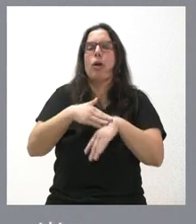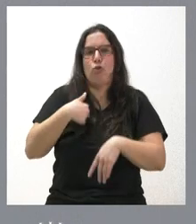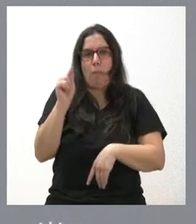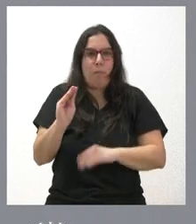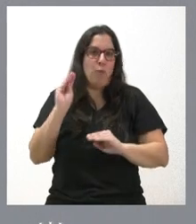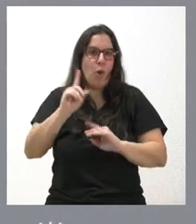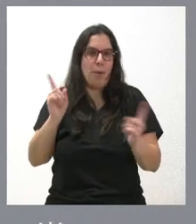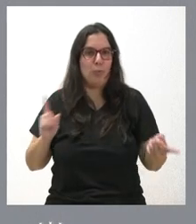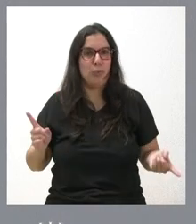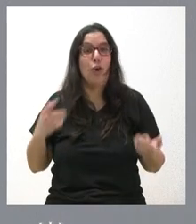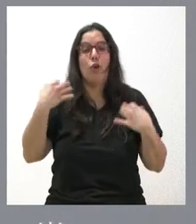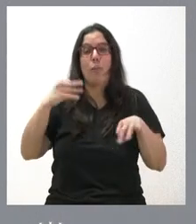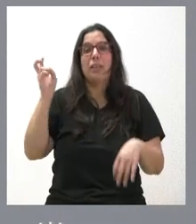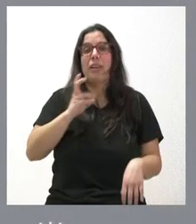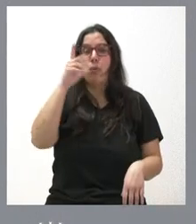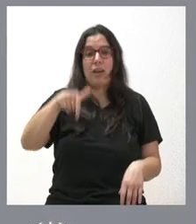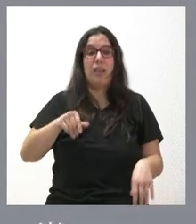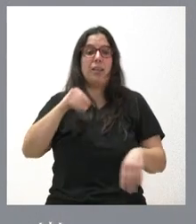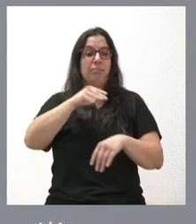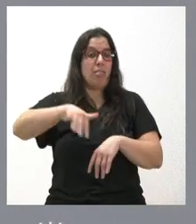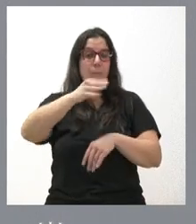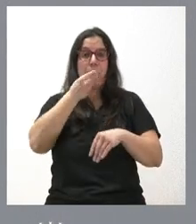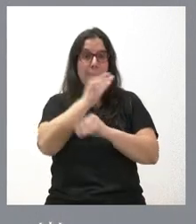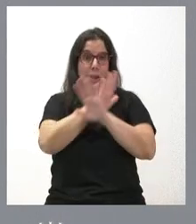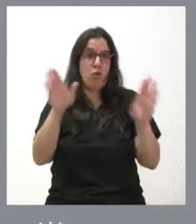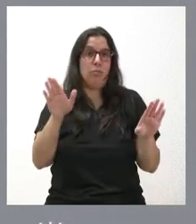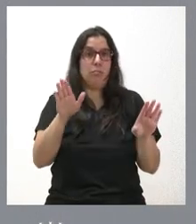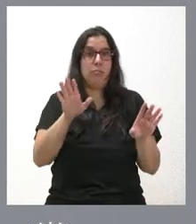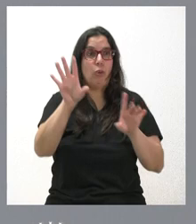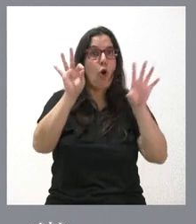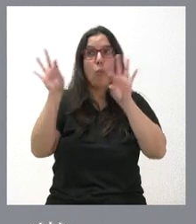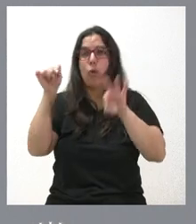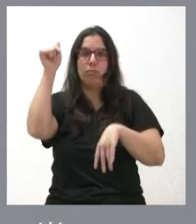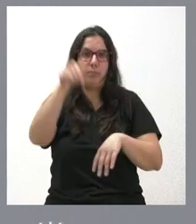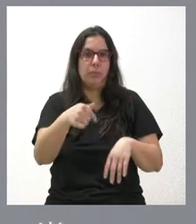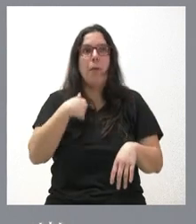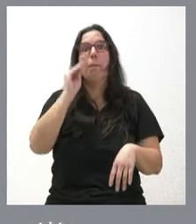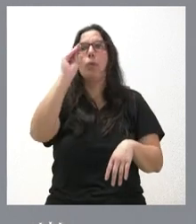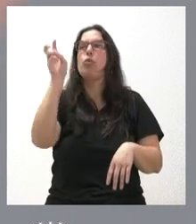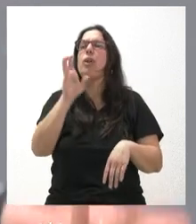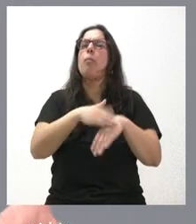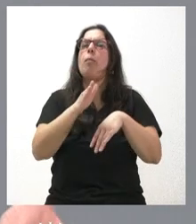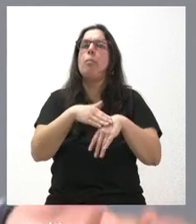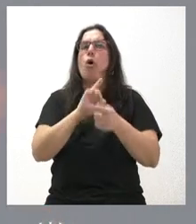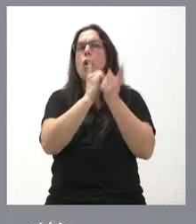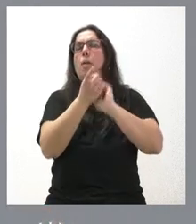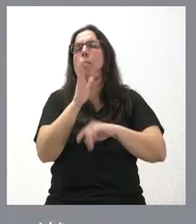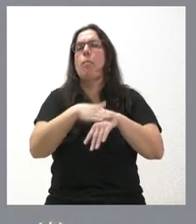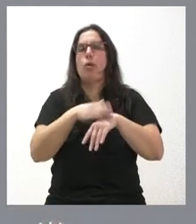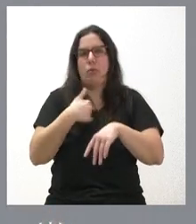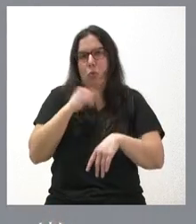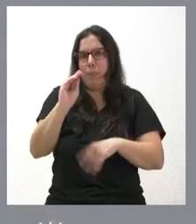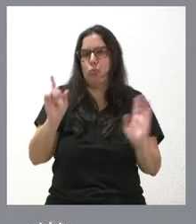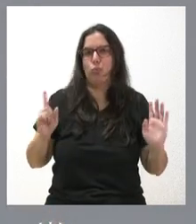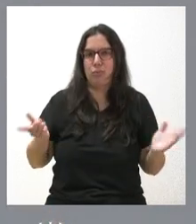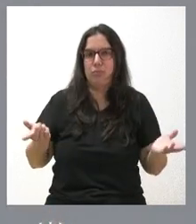Generalmente es porque es el sitio mejor de invertir dentro de las distintas opciones que tienen y tampoco les vamos a preguntar cuál es el motivo por el que cambian sus social de otra comunidad Autónoma